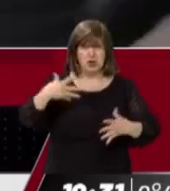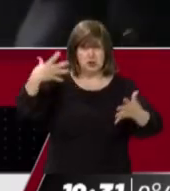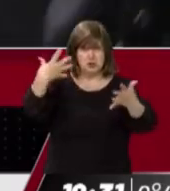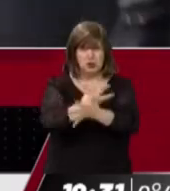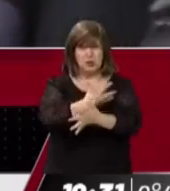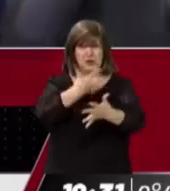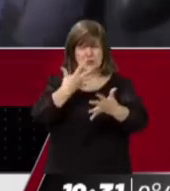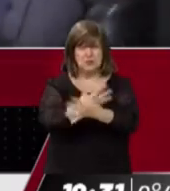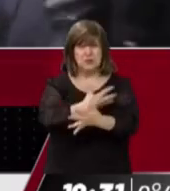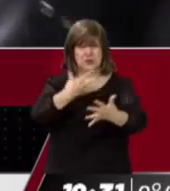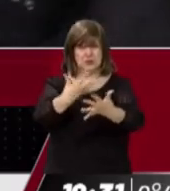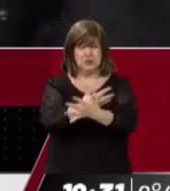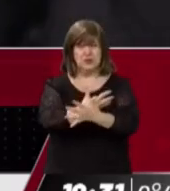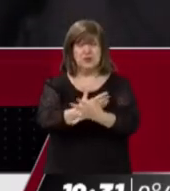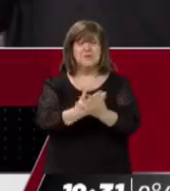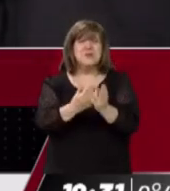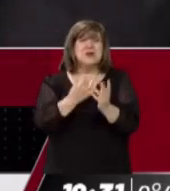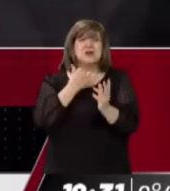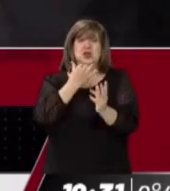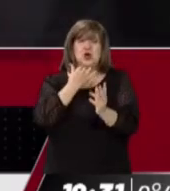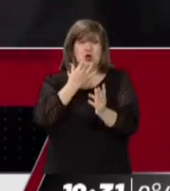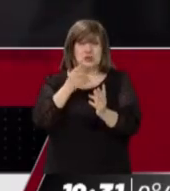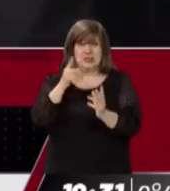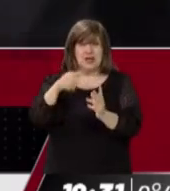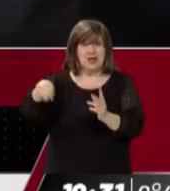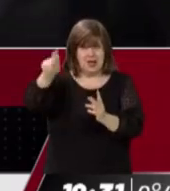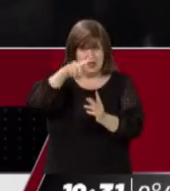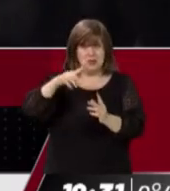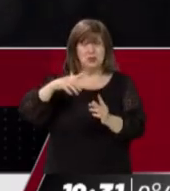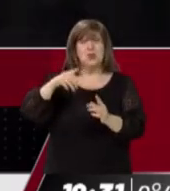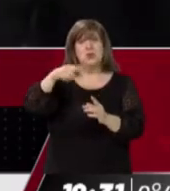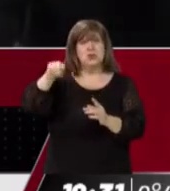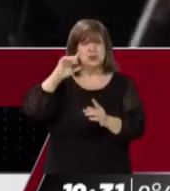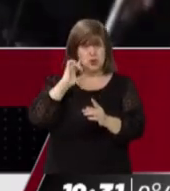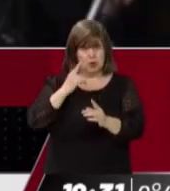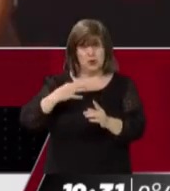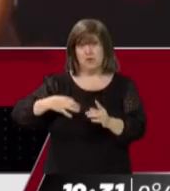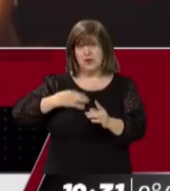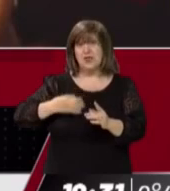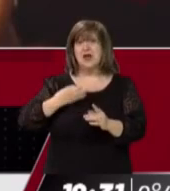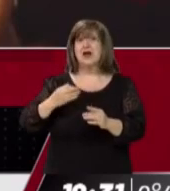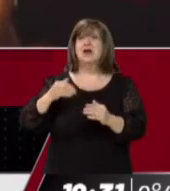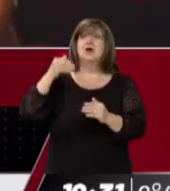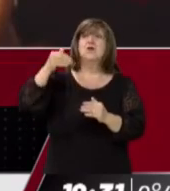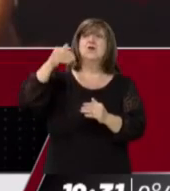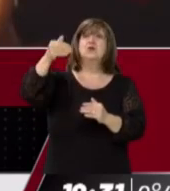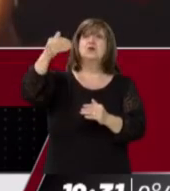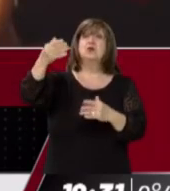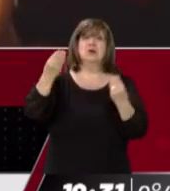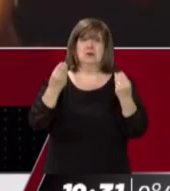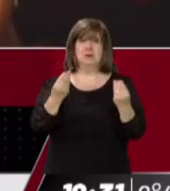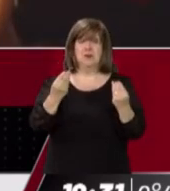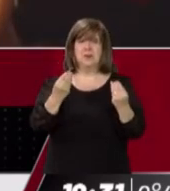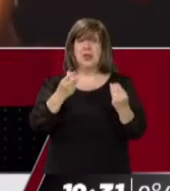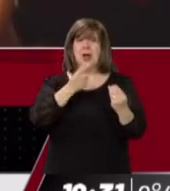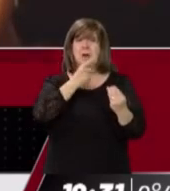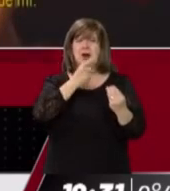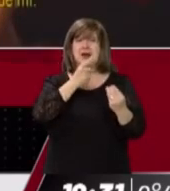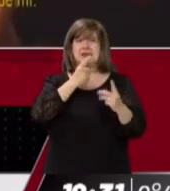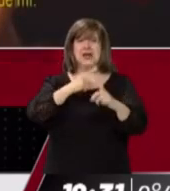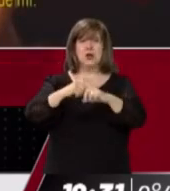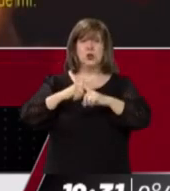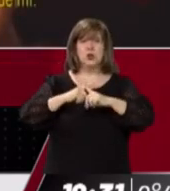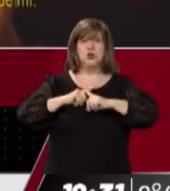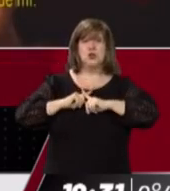no sé si todo lo que queda de vida de ellos la van a volver a pasar bien porque esto es una cruz que ellos cargan más